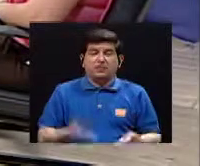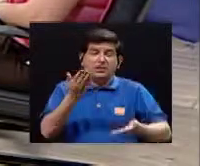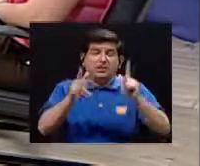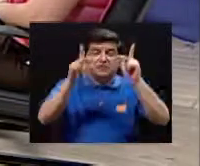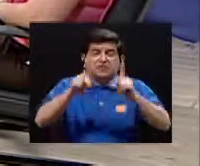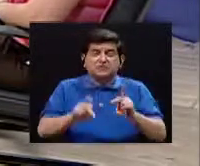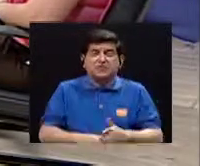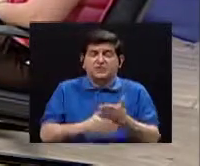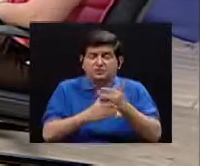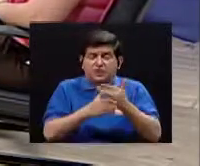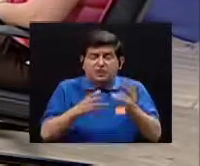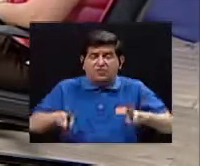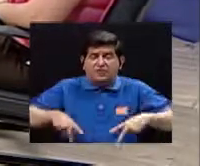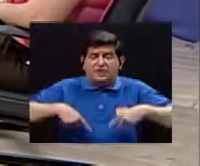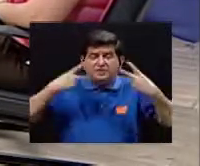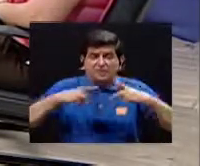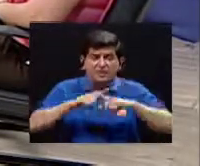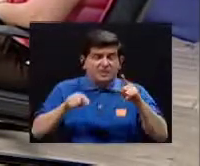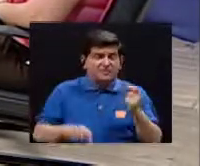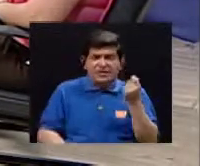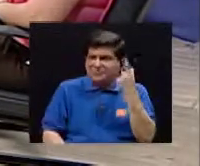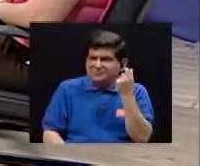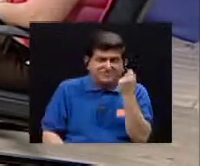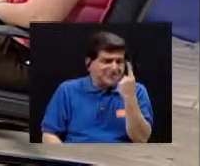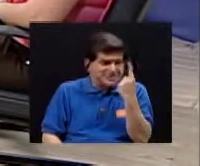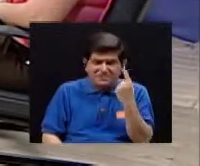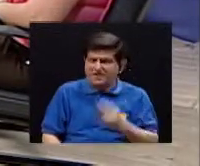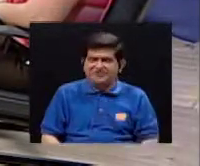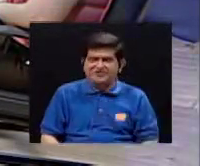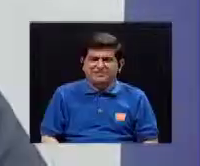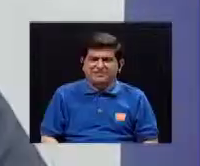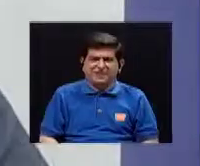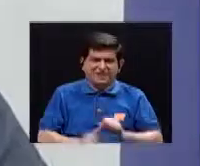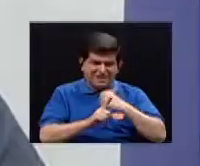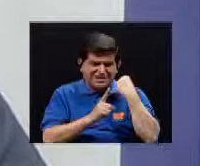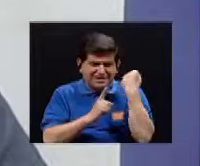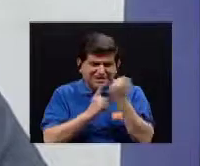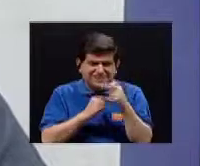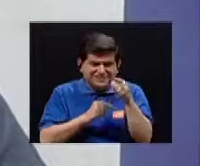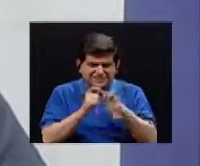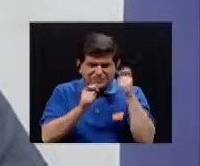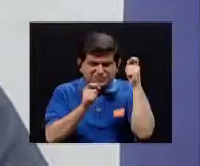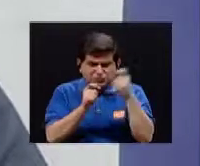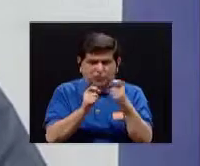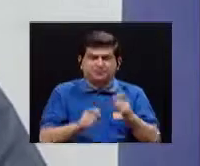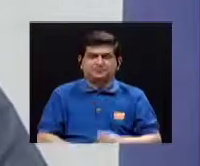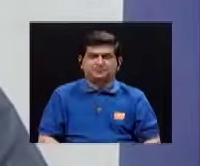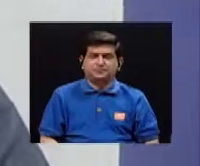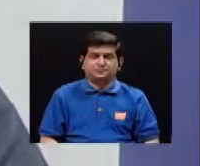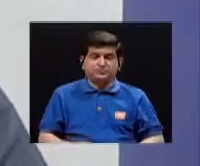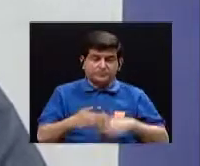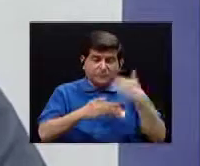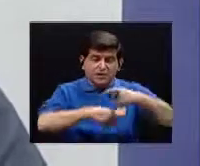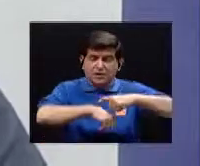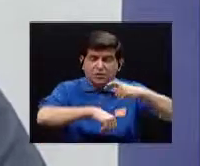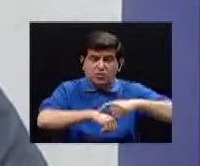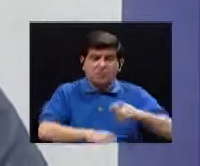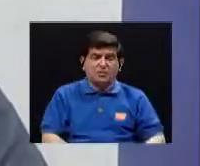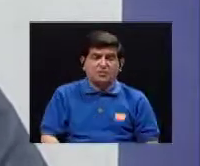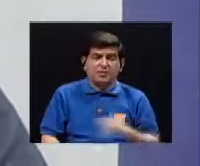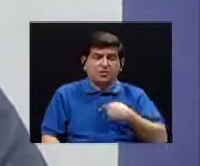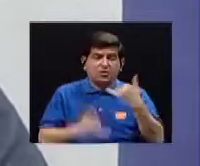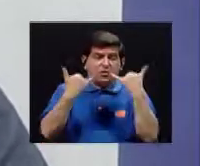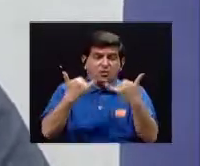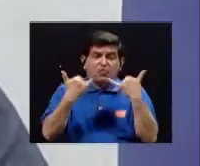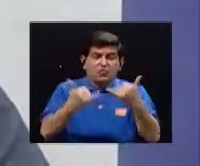repente hay alguien con que están compartiendo la vida en ese momento y que no lo entiende o no no comprende la iv y luego en qué momento